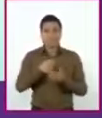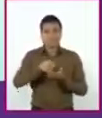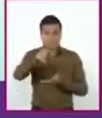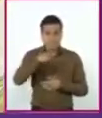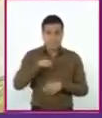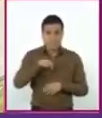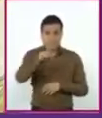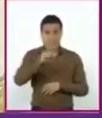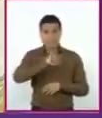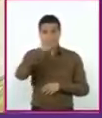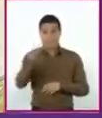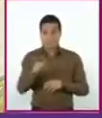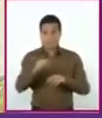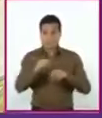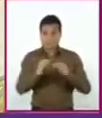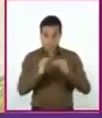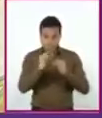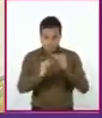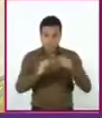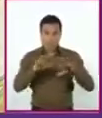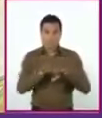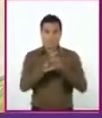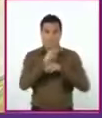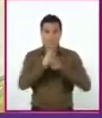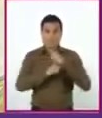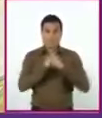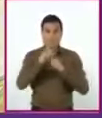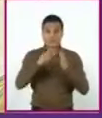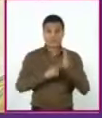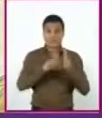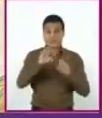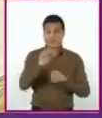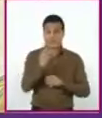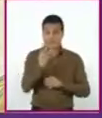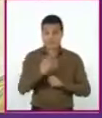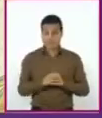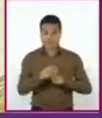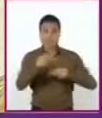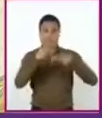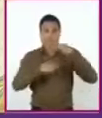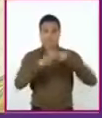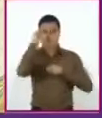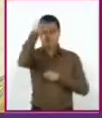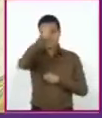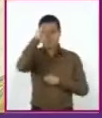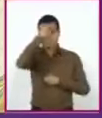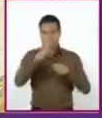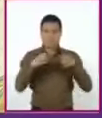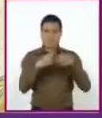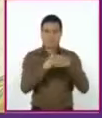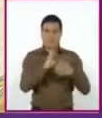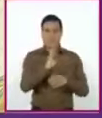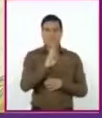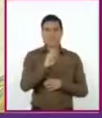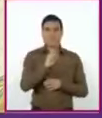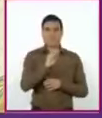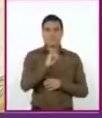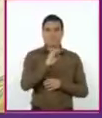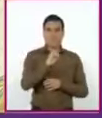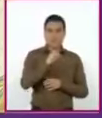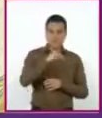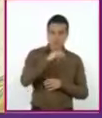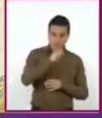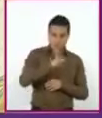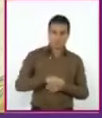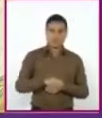cotidiana. A partir de 1524 arribaron frailes franciscanos, dominicos y